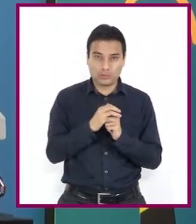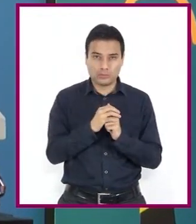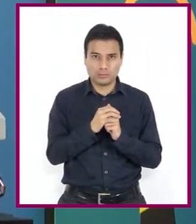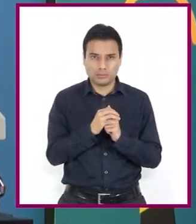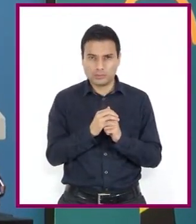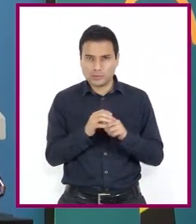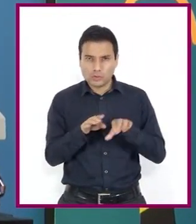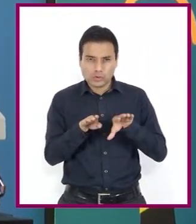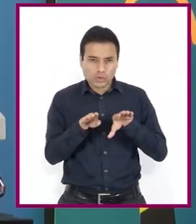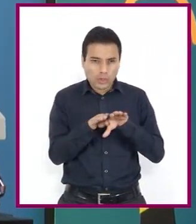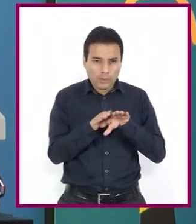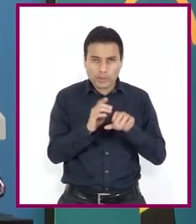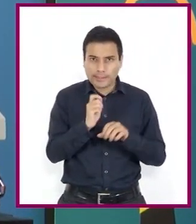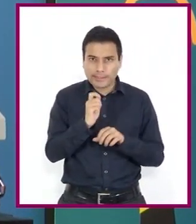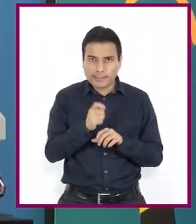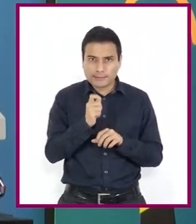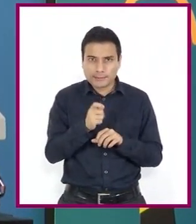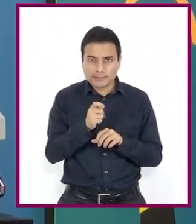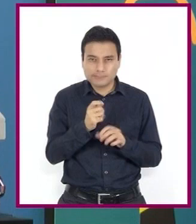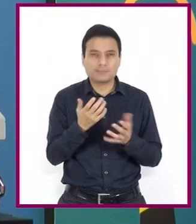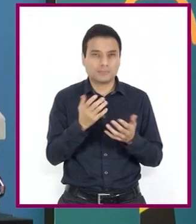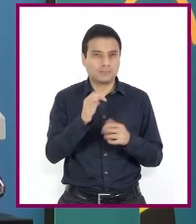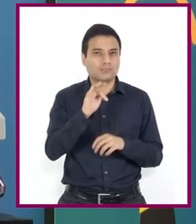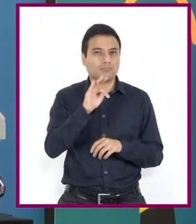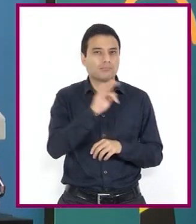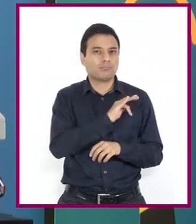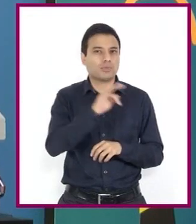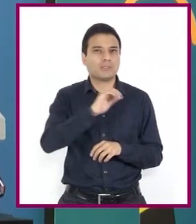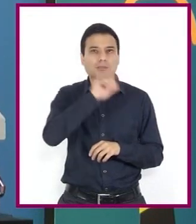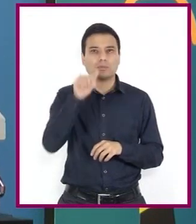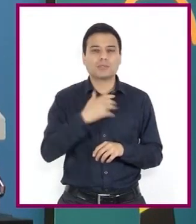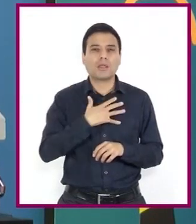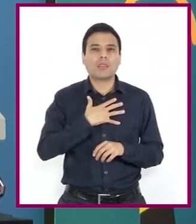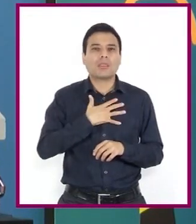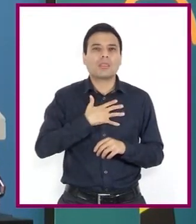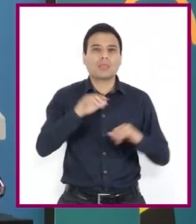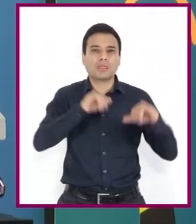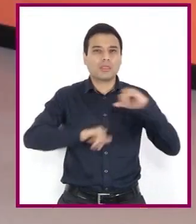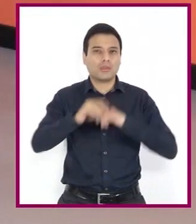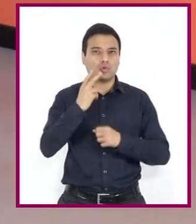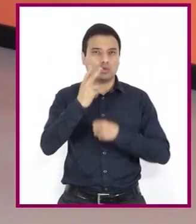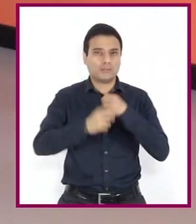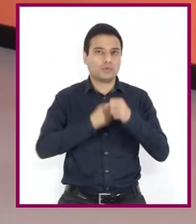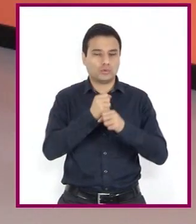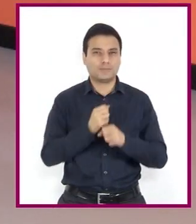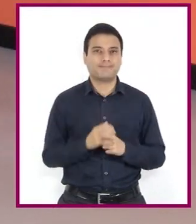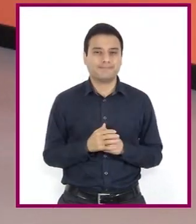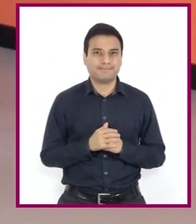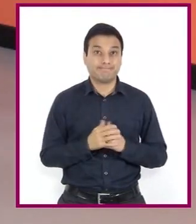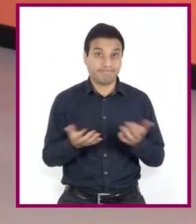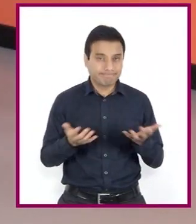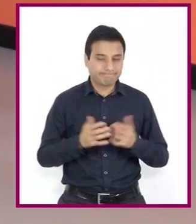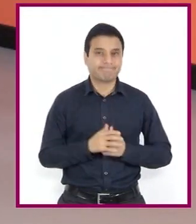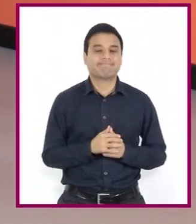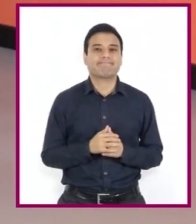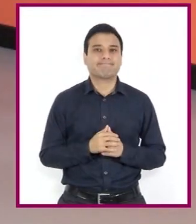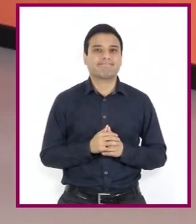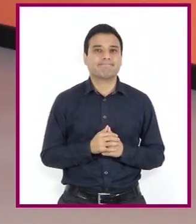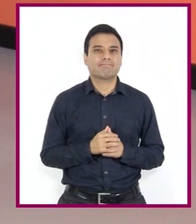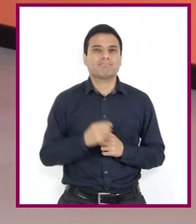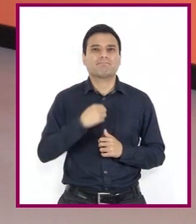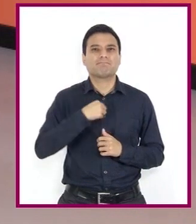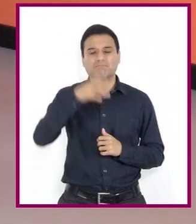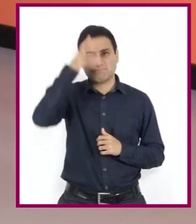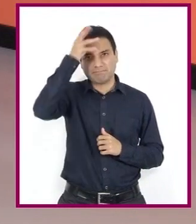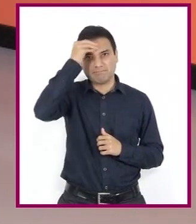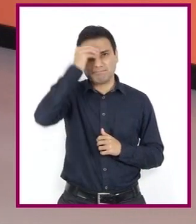los efectos, solo se pudo aplicar experimentalmente 2 años después. Entonces, podemos concluir